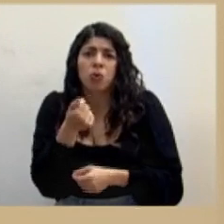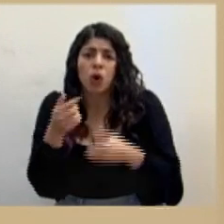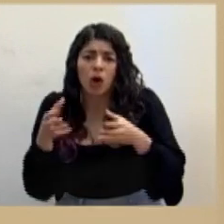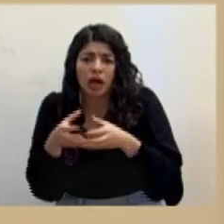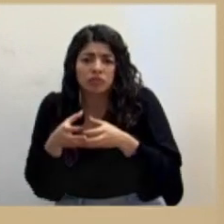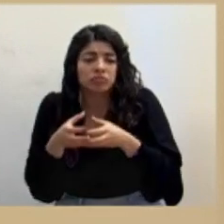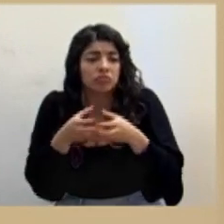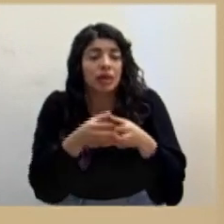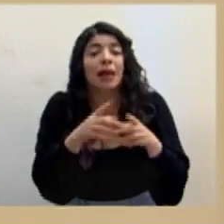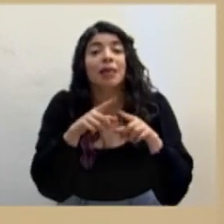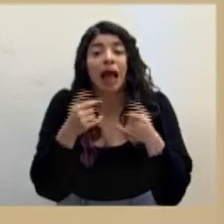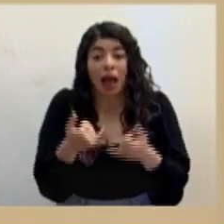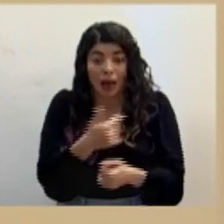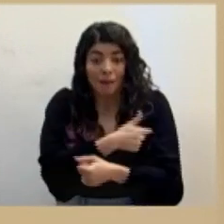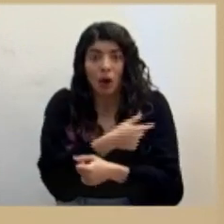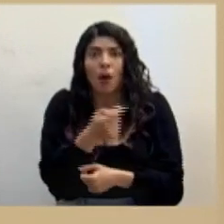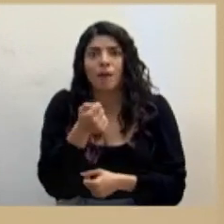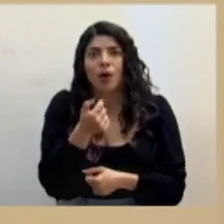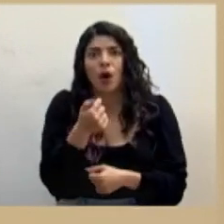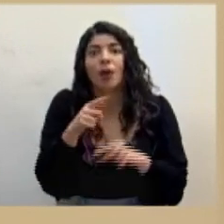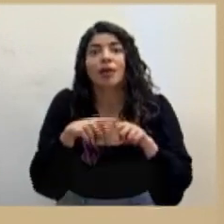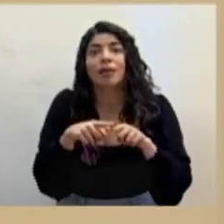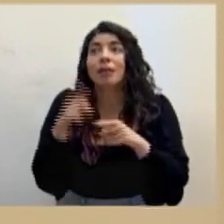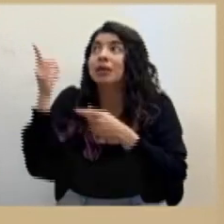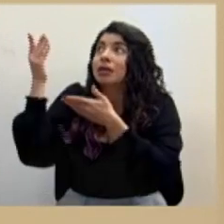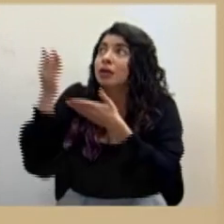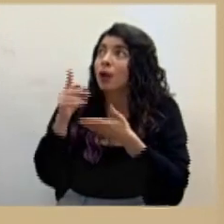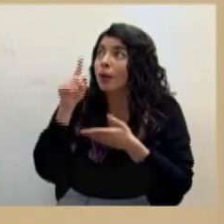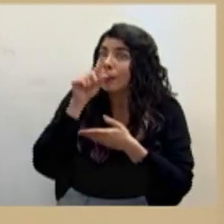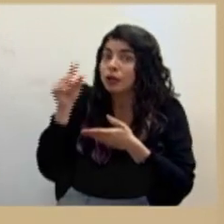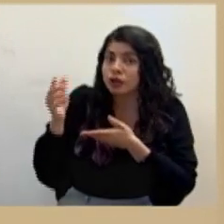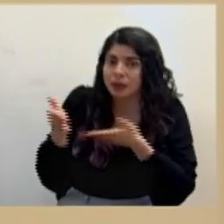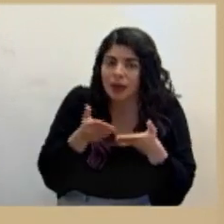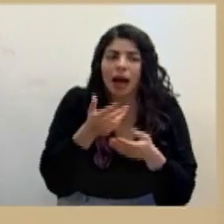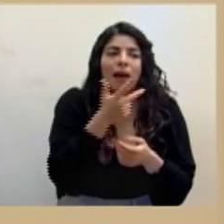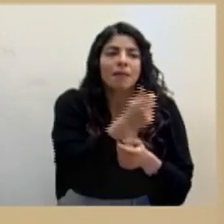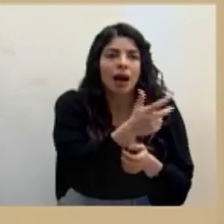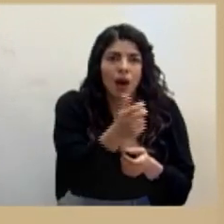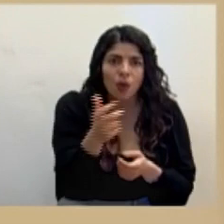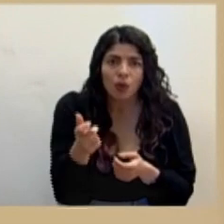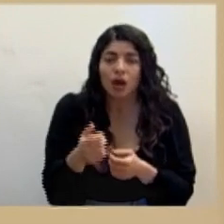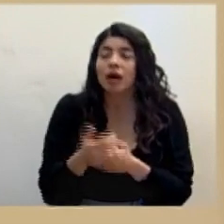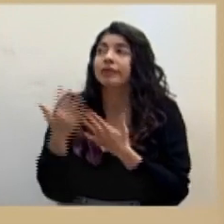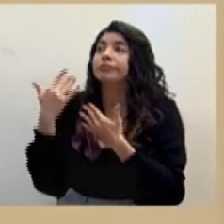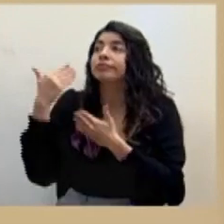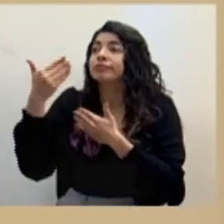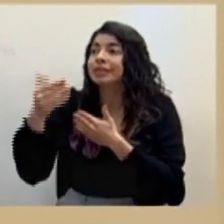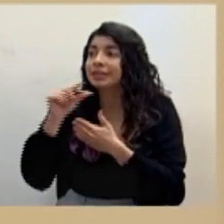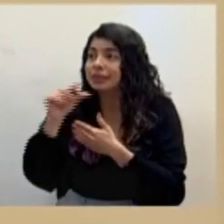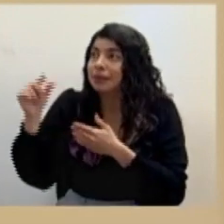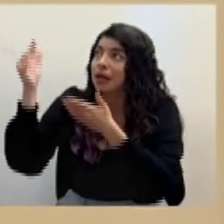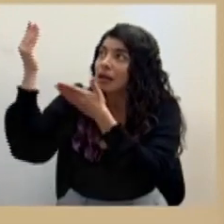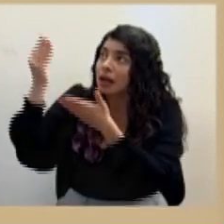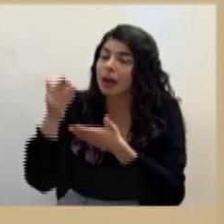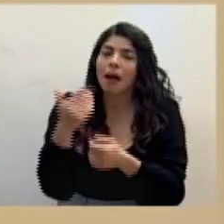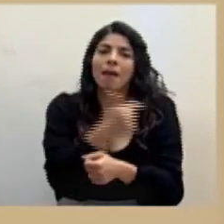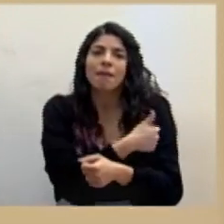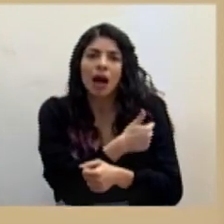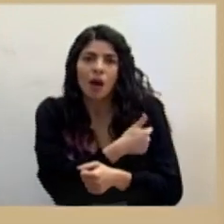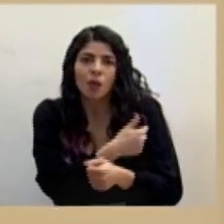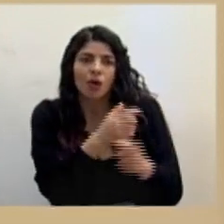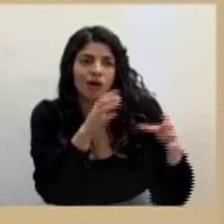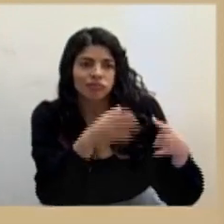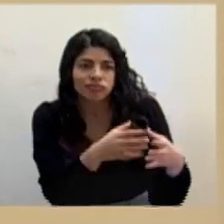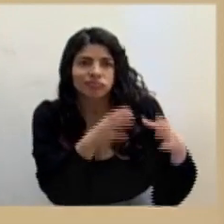de lo que semanalmente está ingresando al país. Conforme vayamos avanzando en la estrategia de